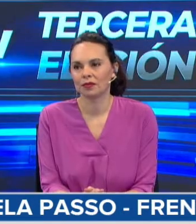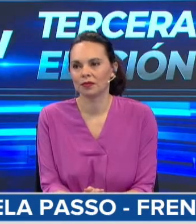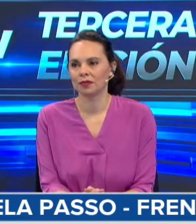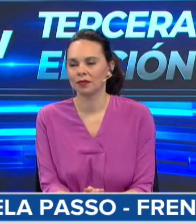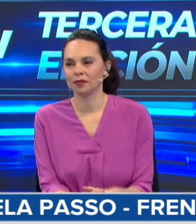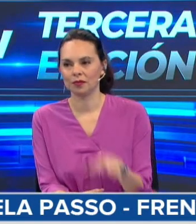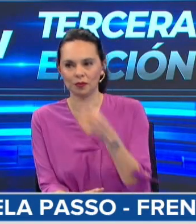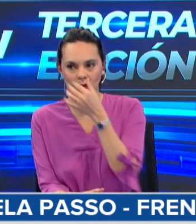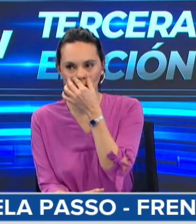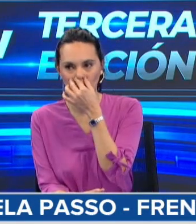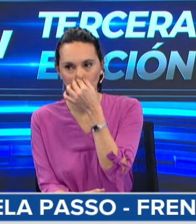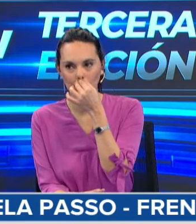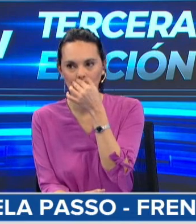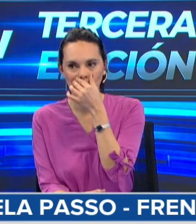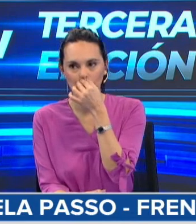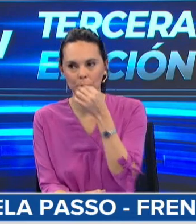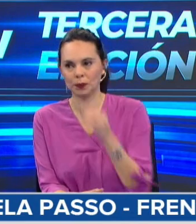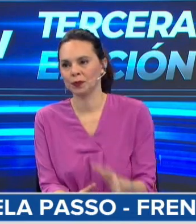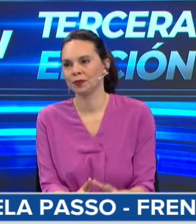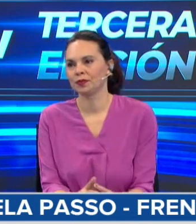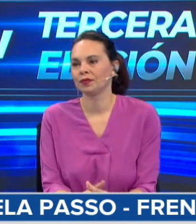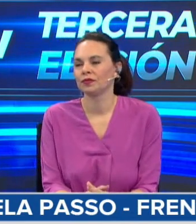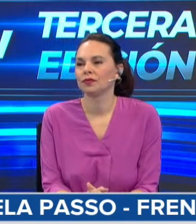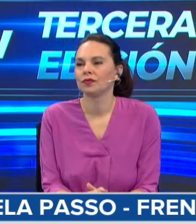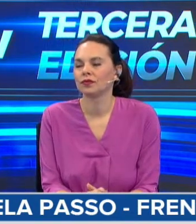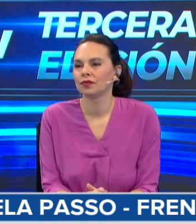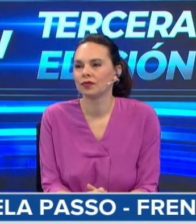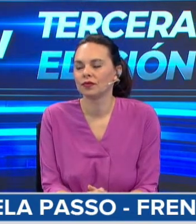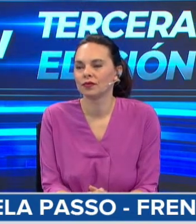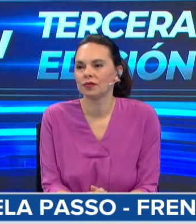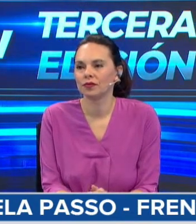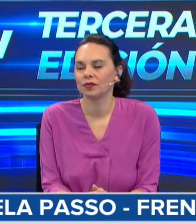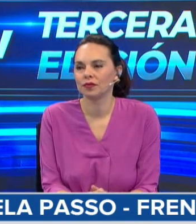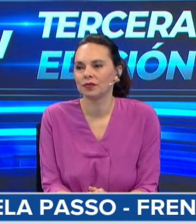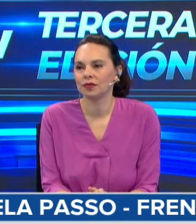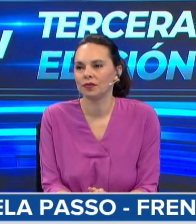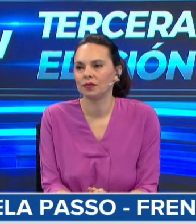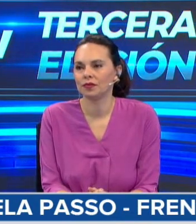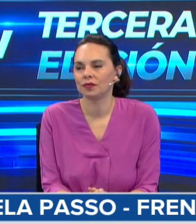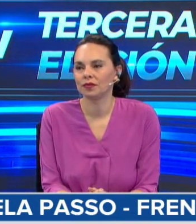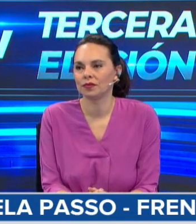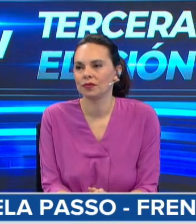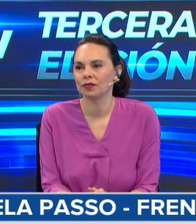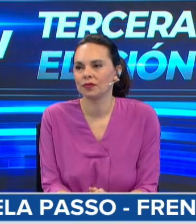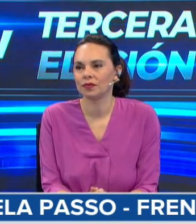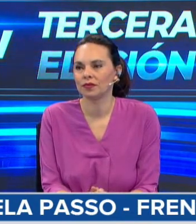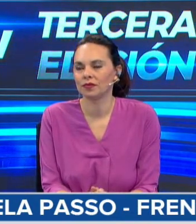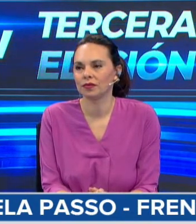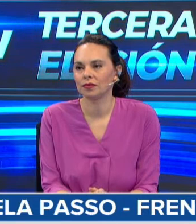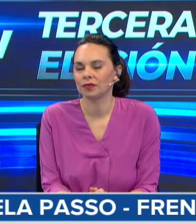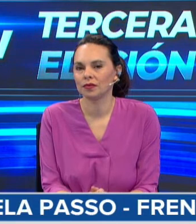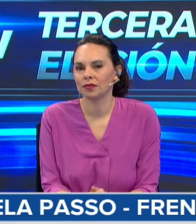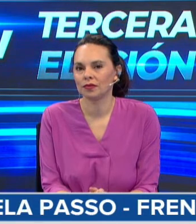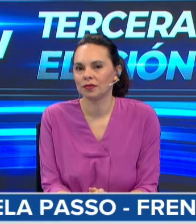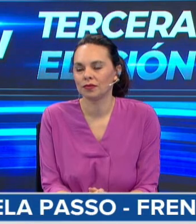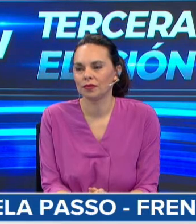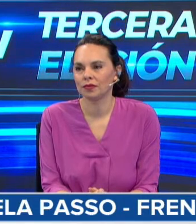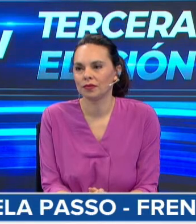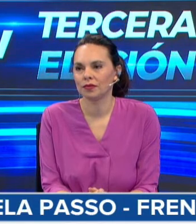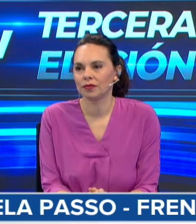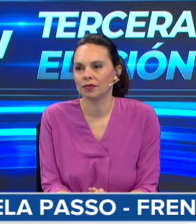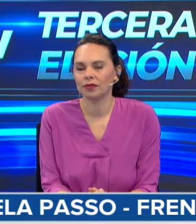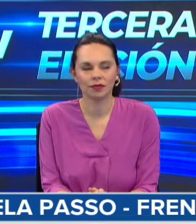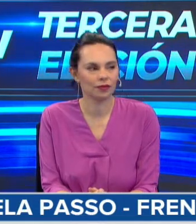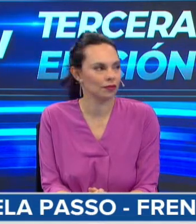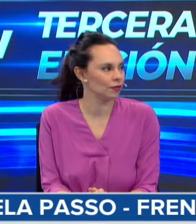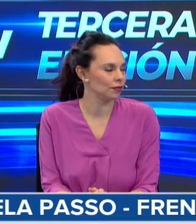a los proyectos sobre trazabilidad de la pesca, en la Comisión de Intereses Marítimos el día martes. El día